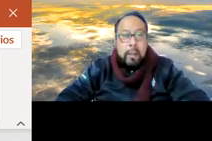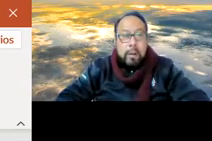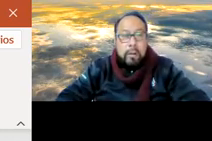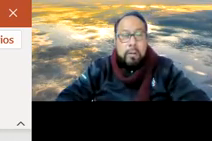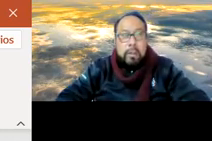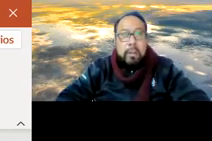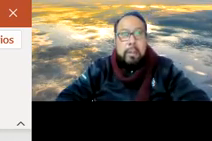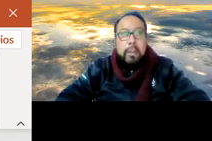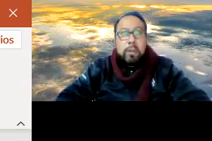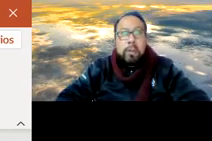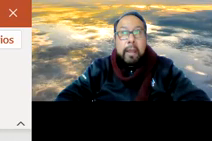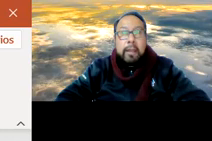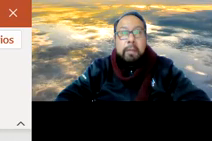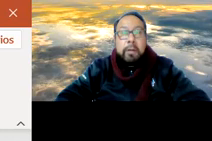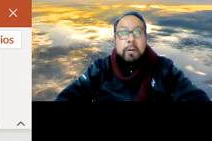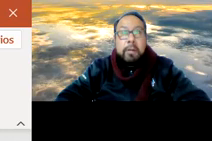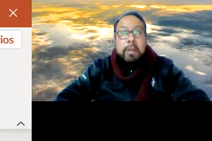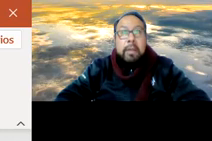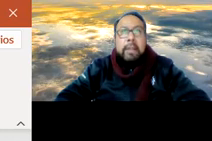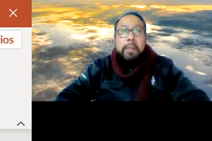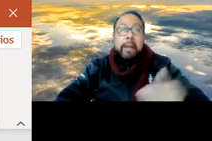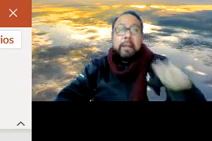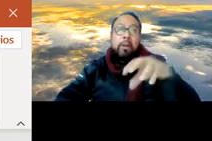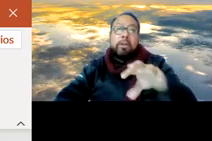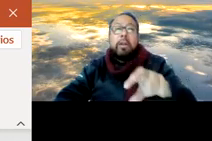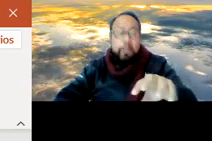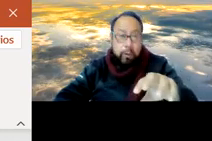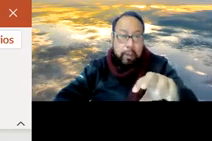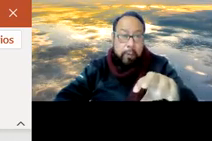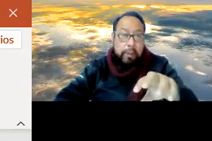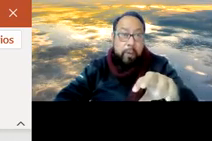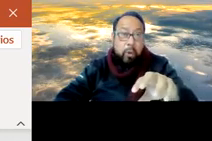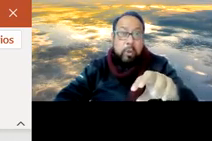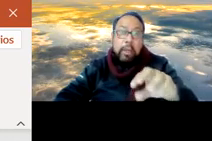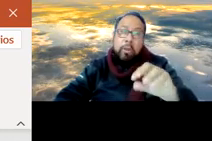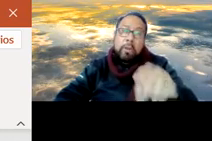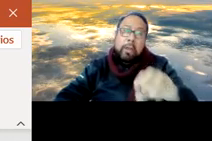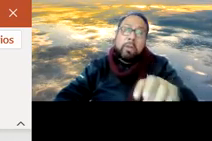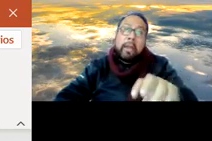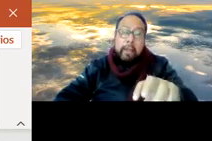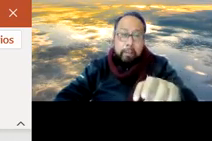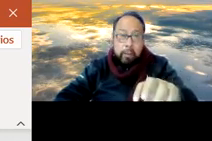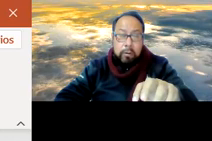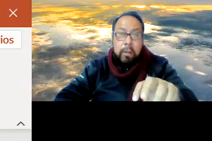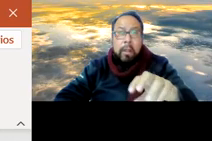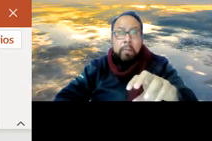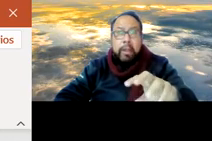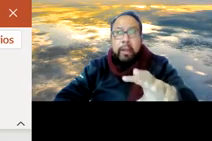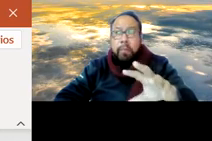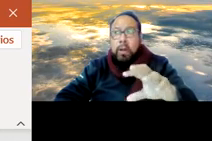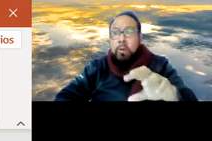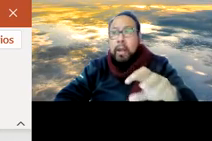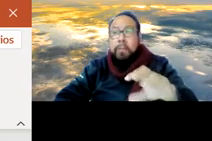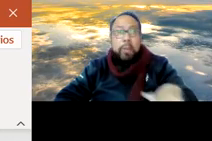También en los textos académicos, también van a ser los alumnos que pueden producir estos textos académicos.